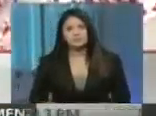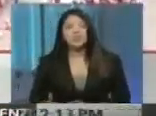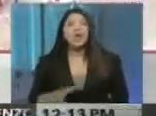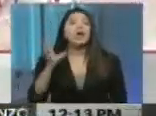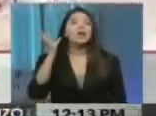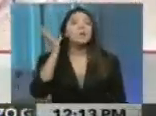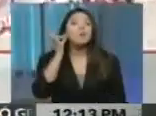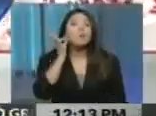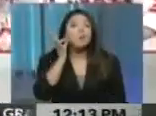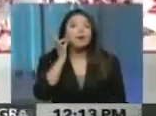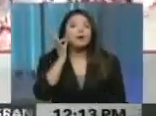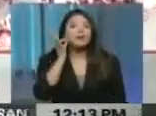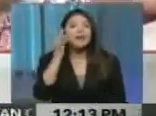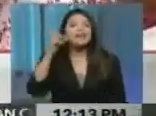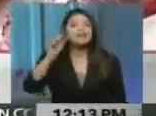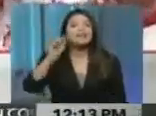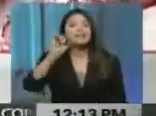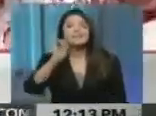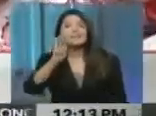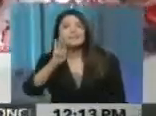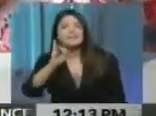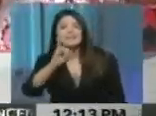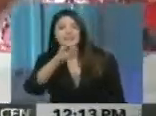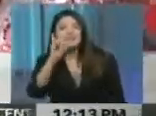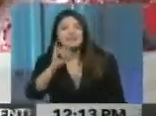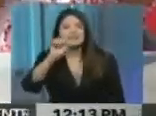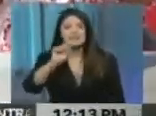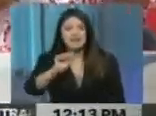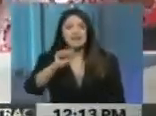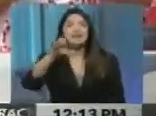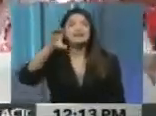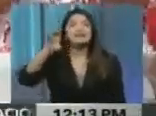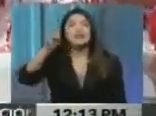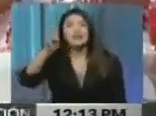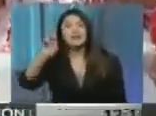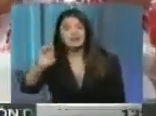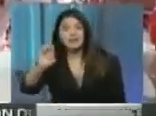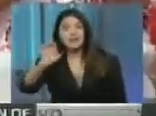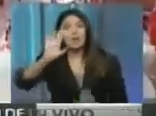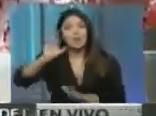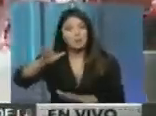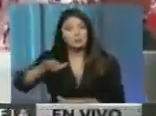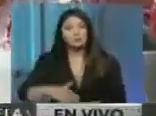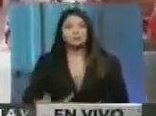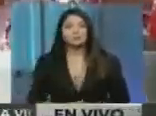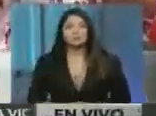rectora Tibisay Lucena y a todas las rectoras y al rector del CNE.